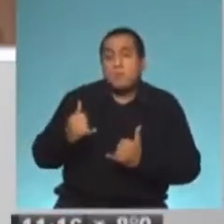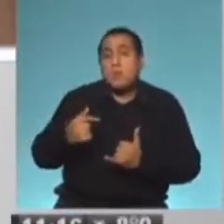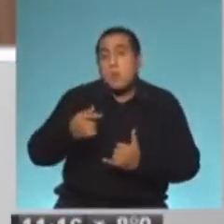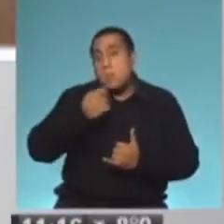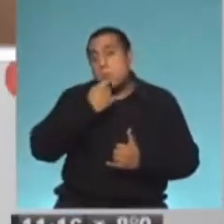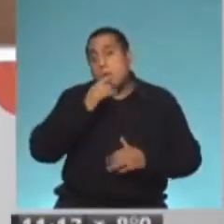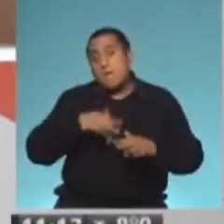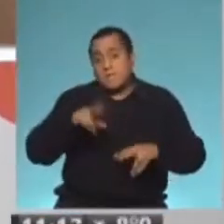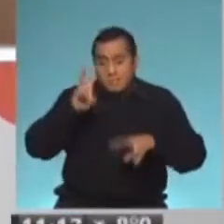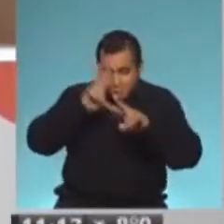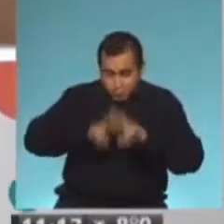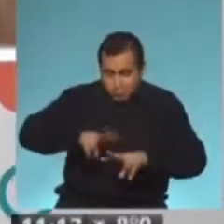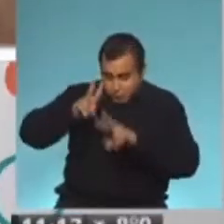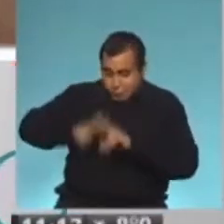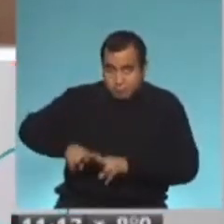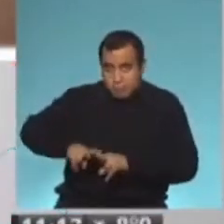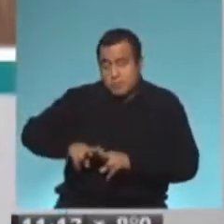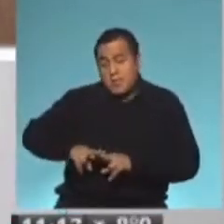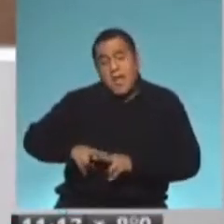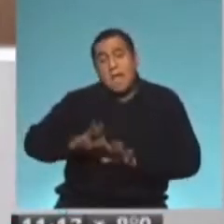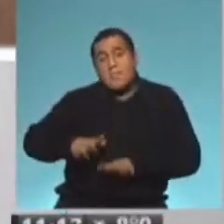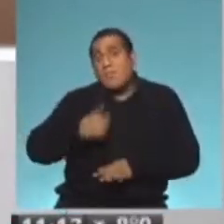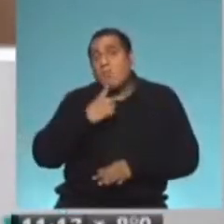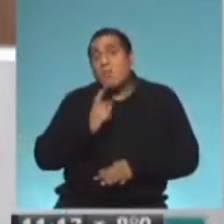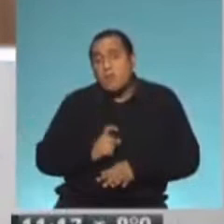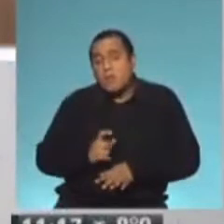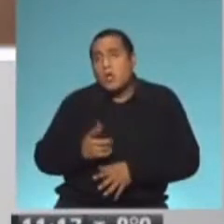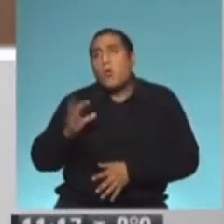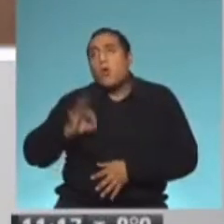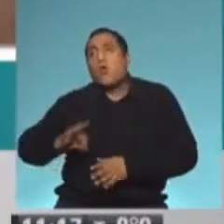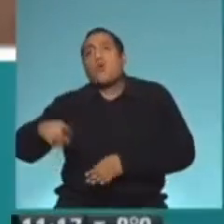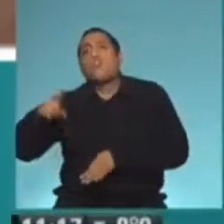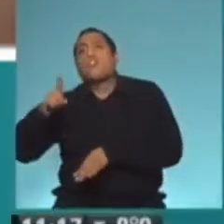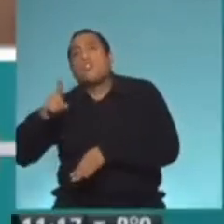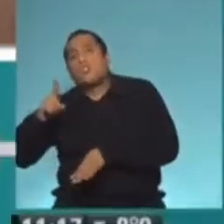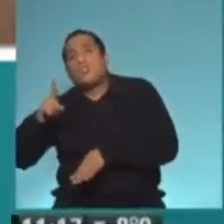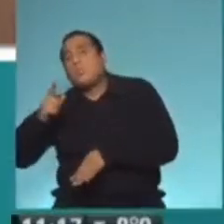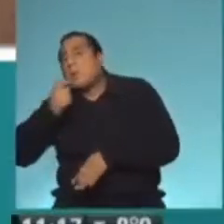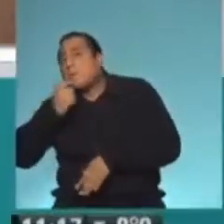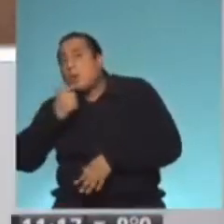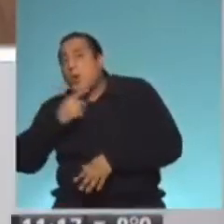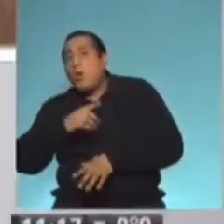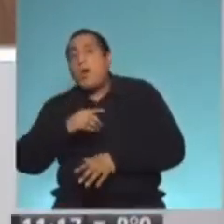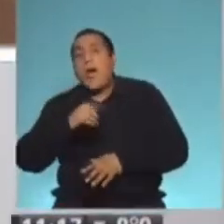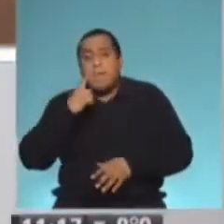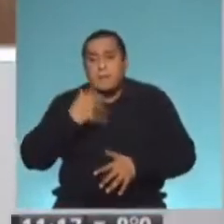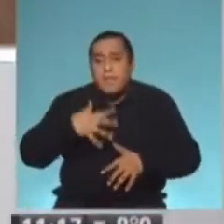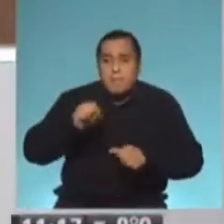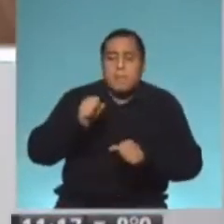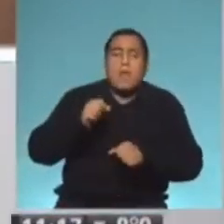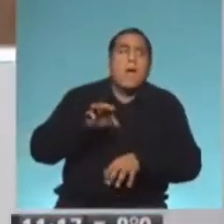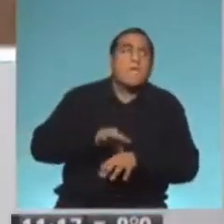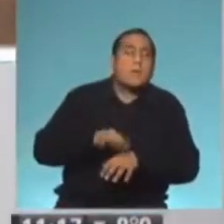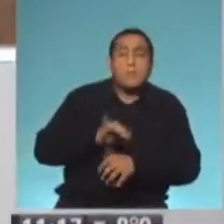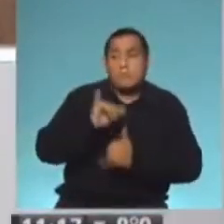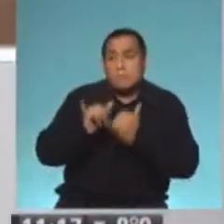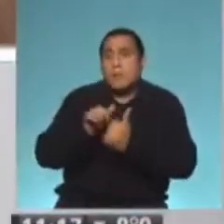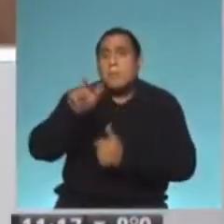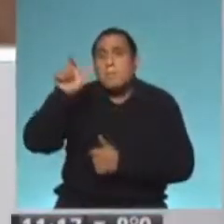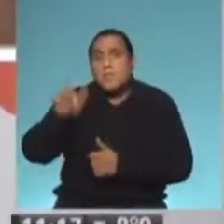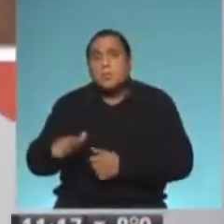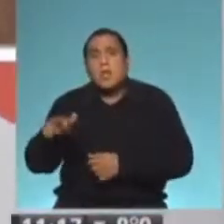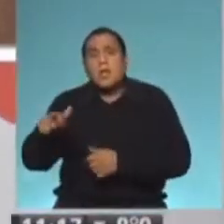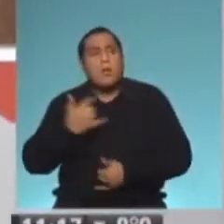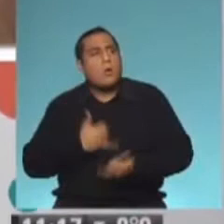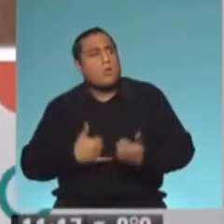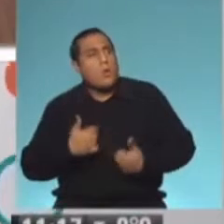los médicos y que no siempre el paciente tiene el tiempo de procesar esa información recibida. Sí, es clave Ese lo es que uno de decís, los no objetivos. solamente el tiempo, a